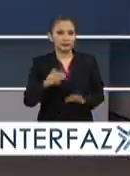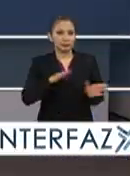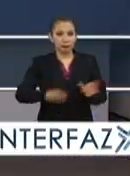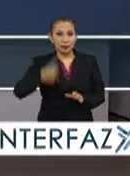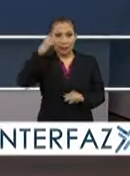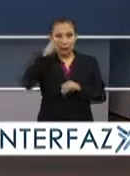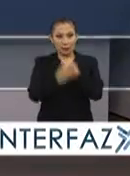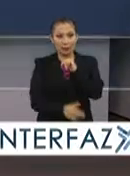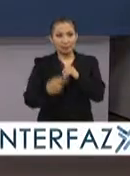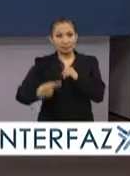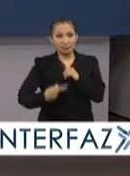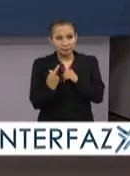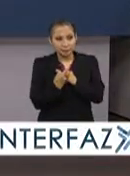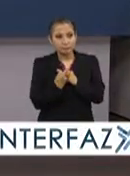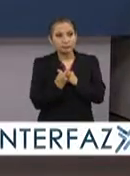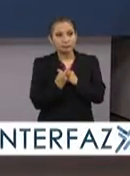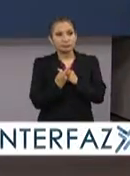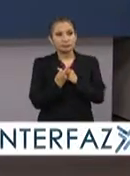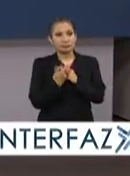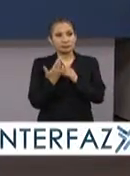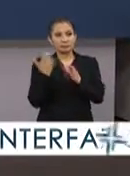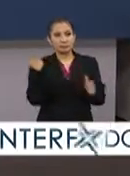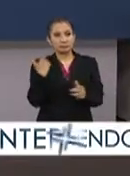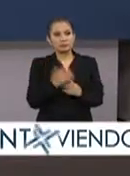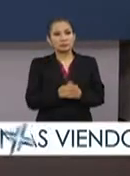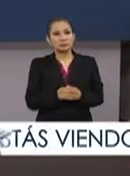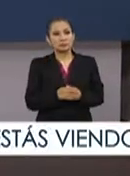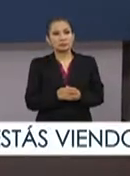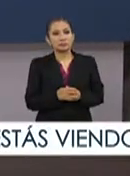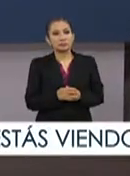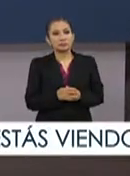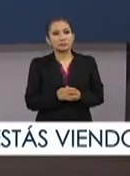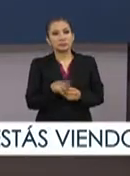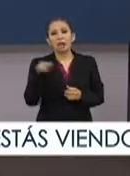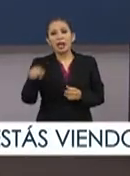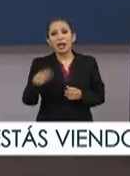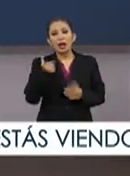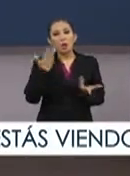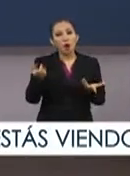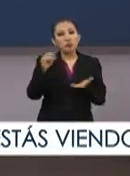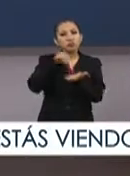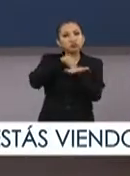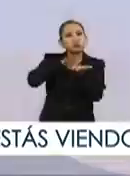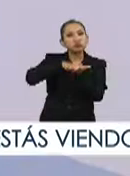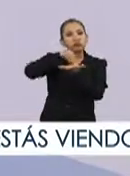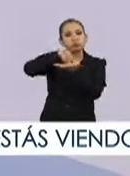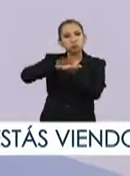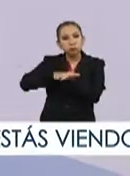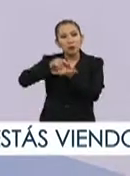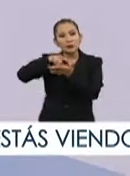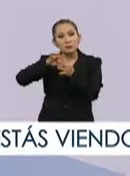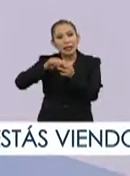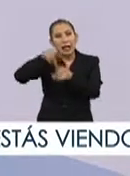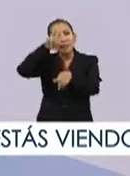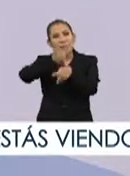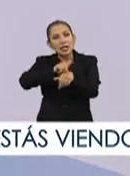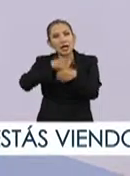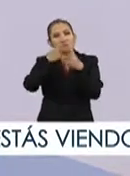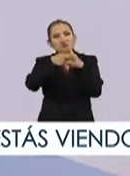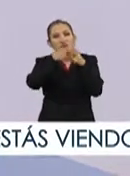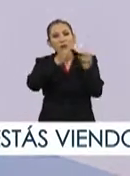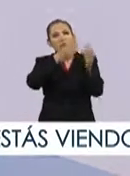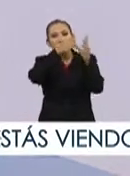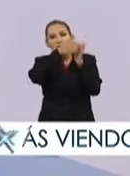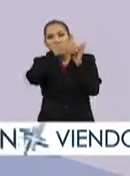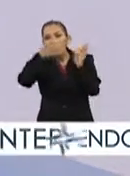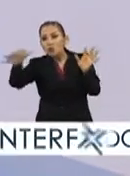para terminar la pregunta que usted me hacía, era tomar nota y contar los días. Así que